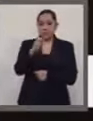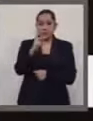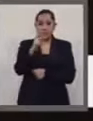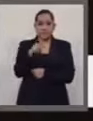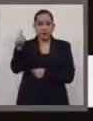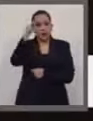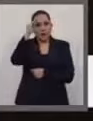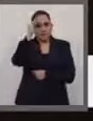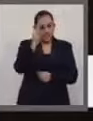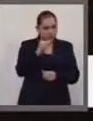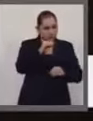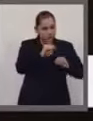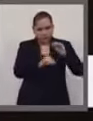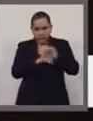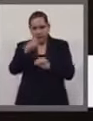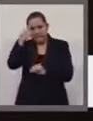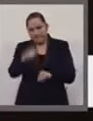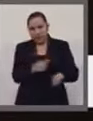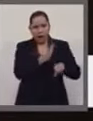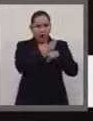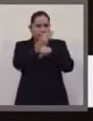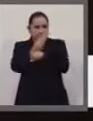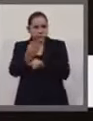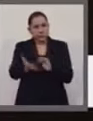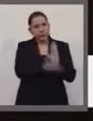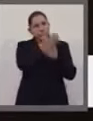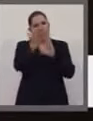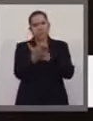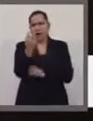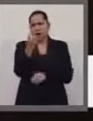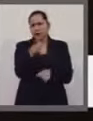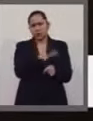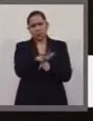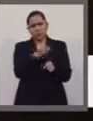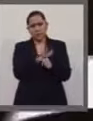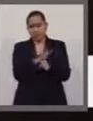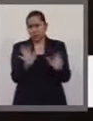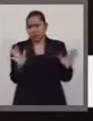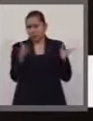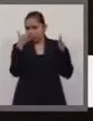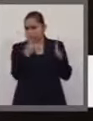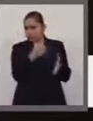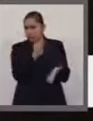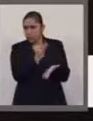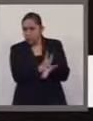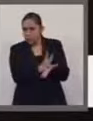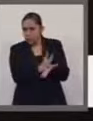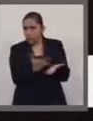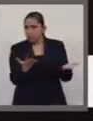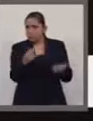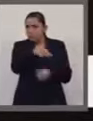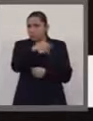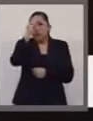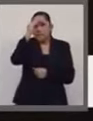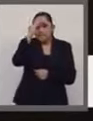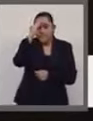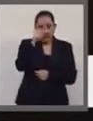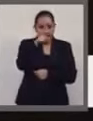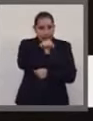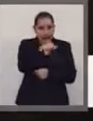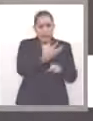en una obra de infraestructura, no solo pensó que esa obra sería la entrada al país de